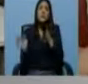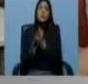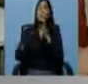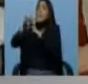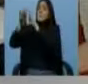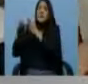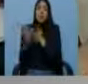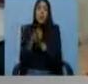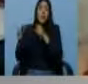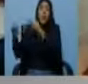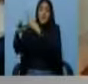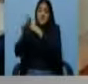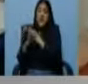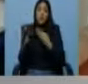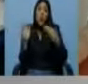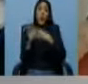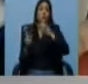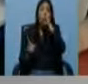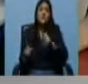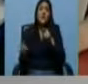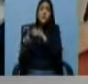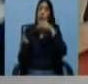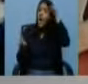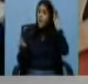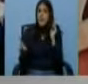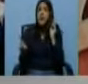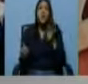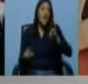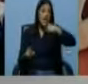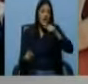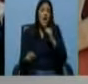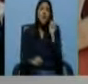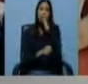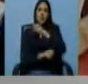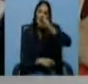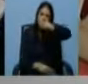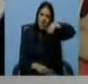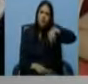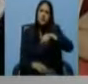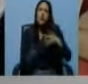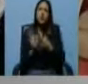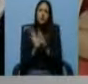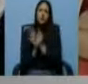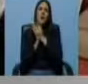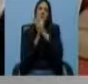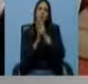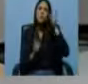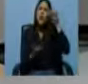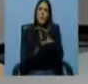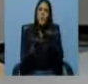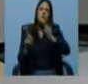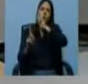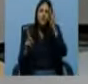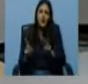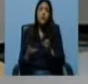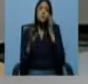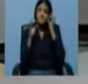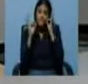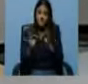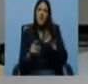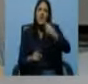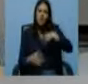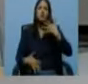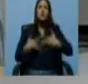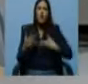criminal contra Venezuela Y eso ha sido Derrotado como yo dije por la voluntad ferria del pueblo venezolano Así que estamos muy